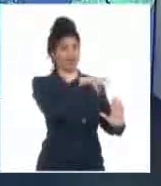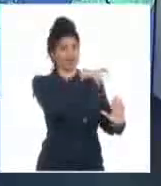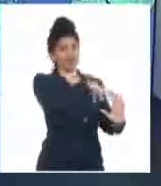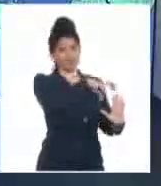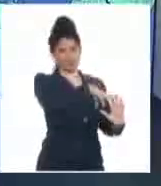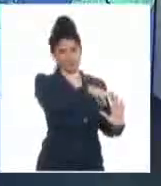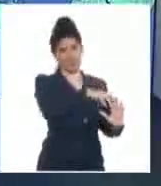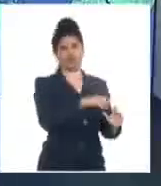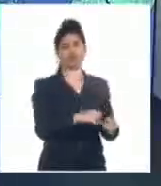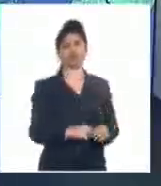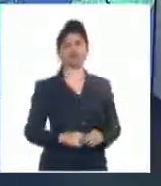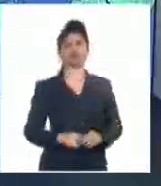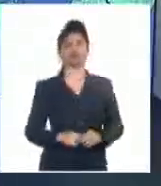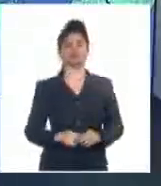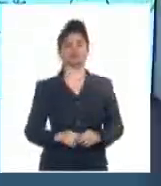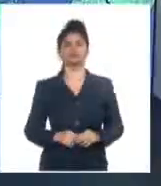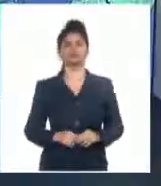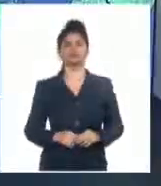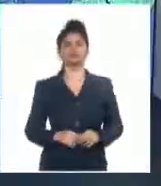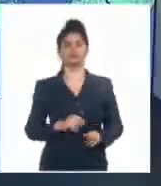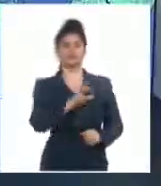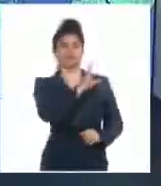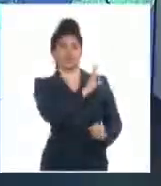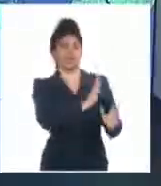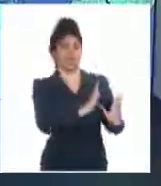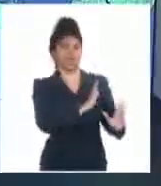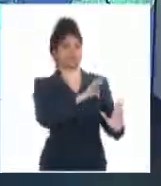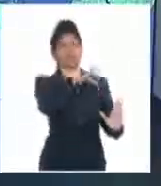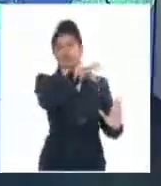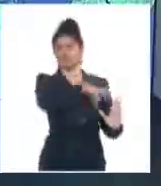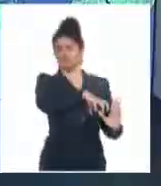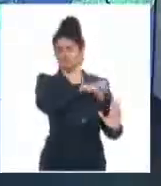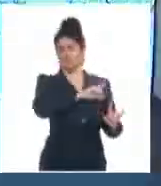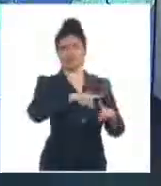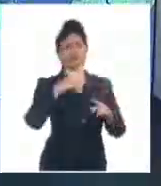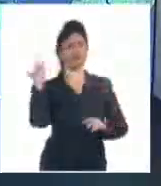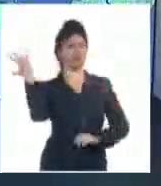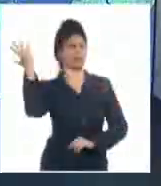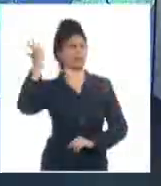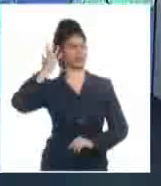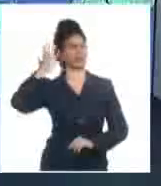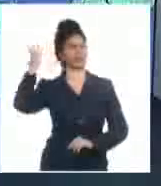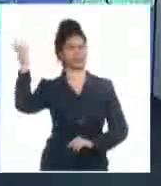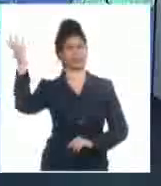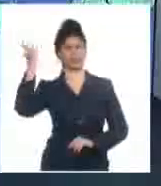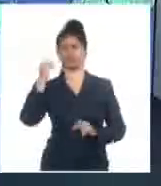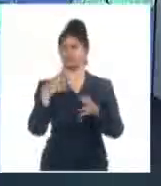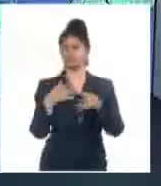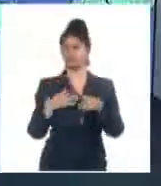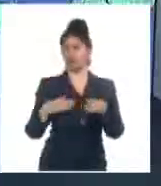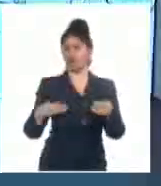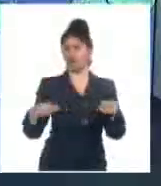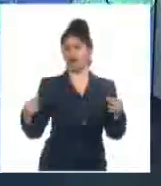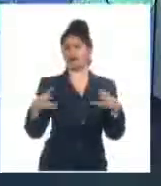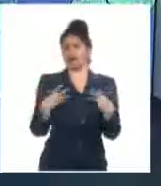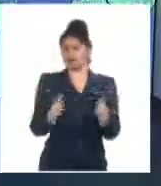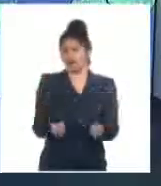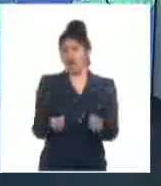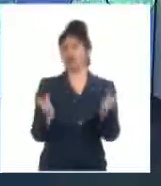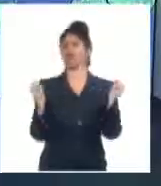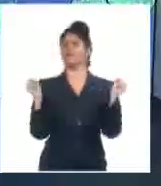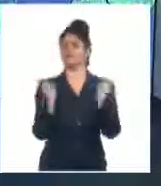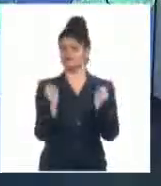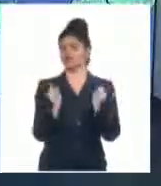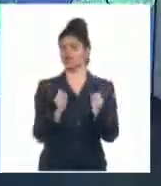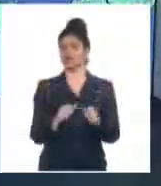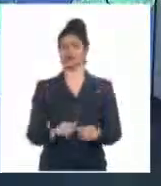de la costa norte de la región oriental, porque el frente frío se ha quedado con lento movimiento justo en las inmediaciones del extremo del oriente de Cuba y por